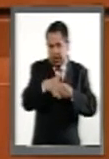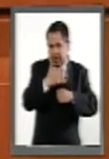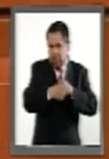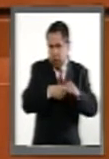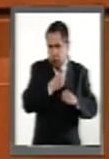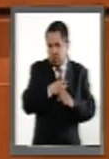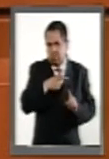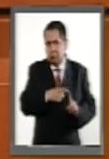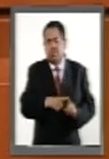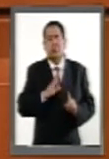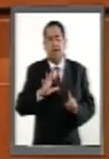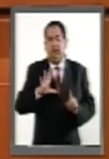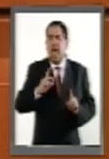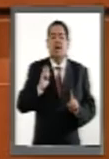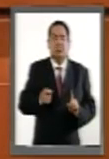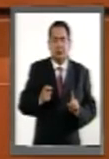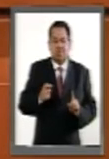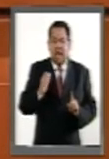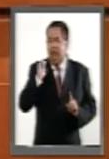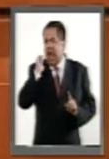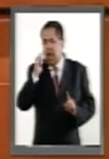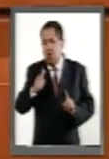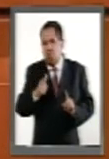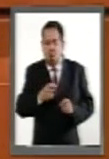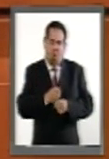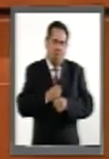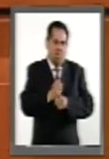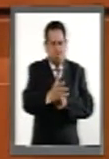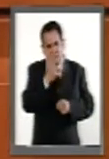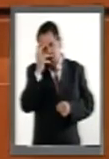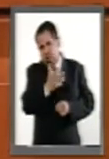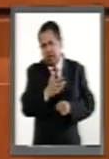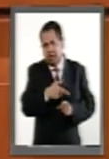han experimentado al menos un acto de violencia.